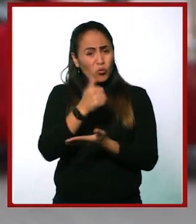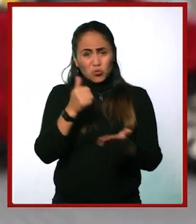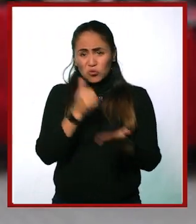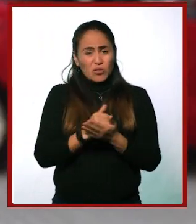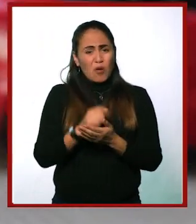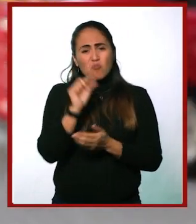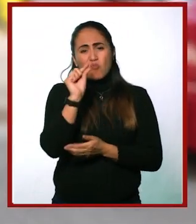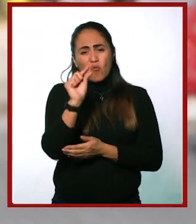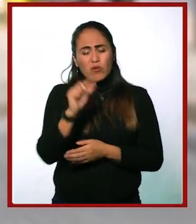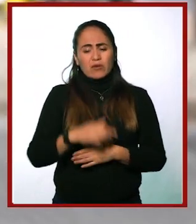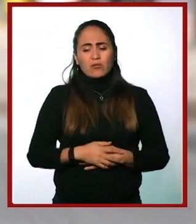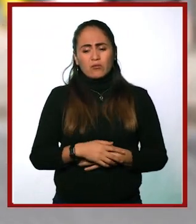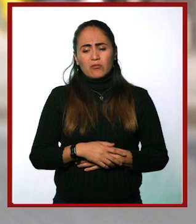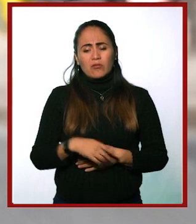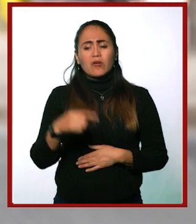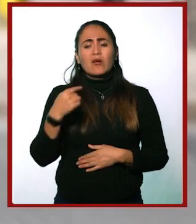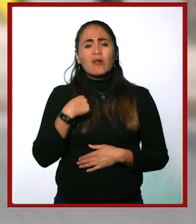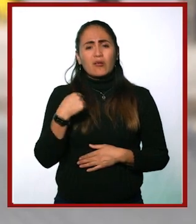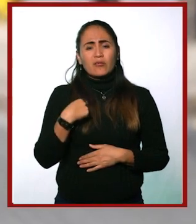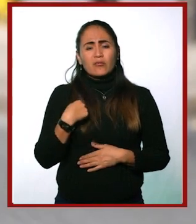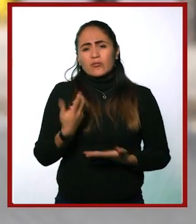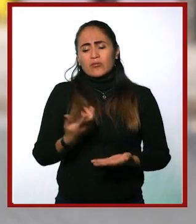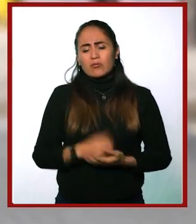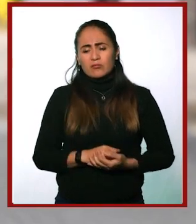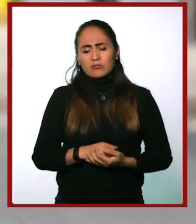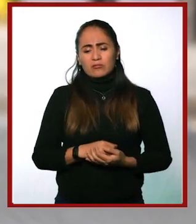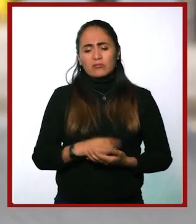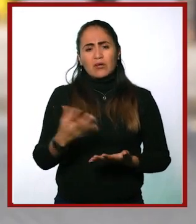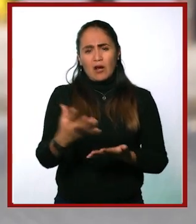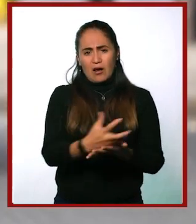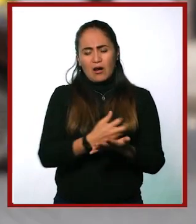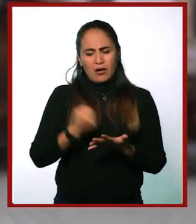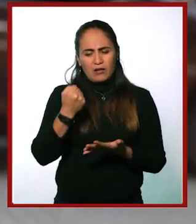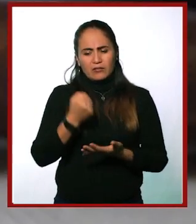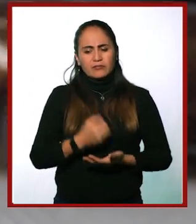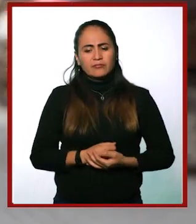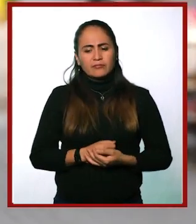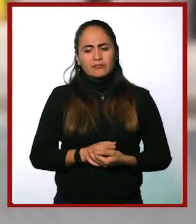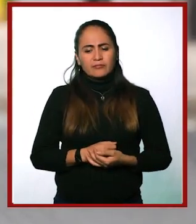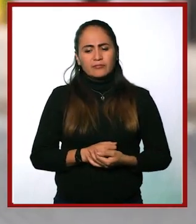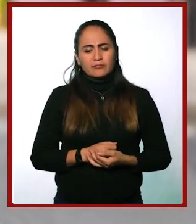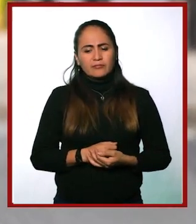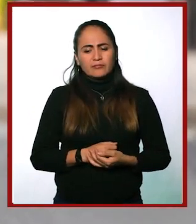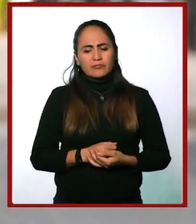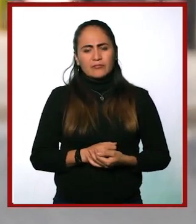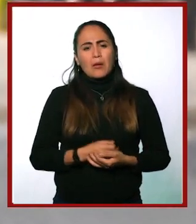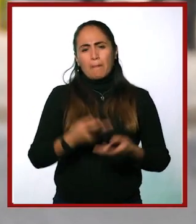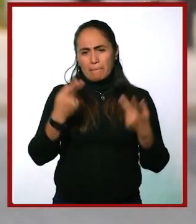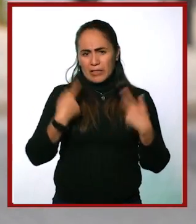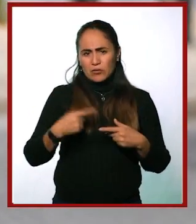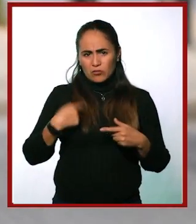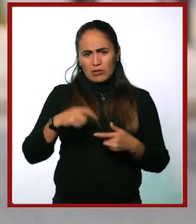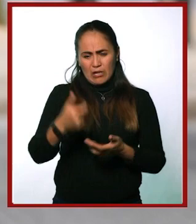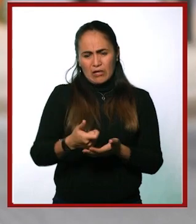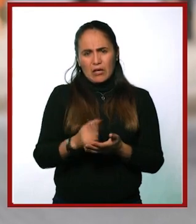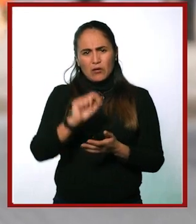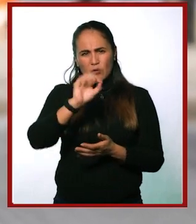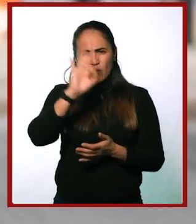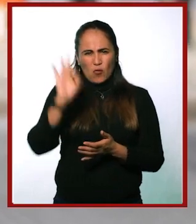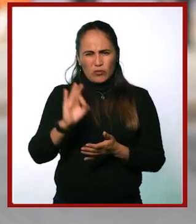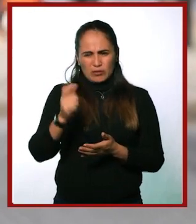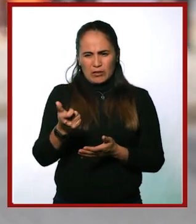la ciudad y yo gano más que nada la, por la gente, por